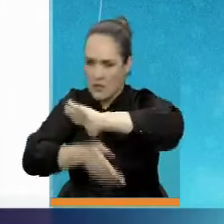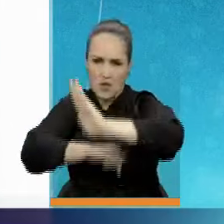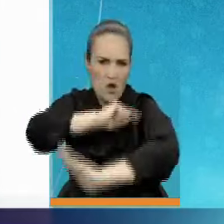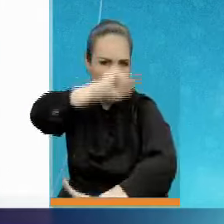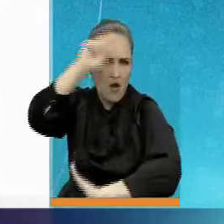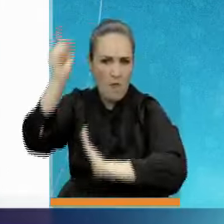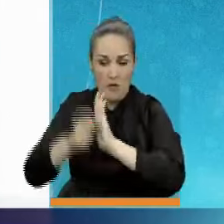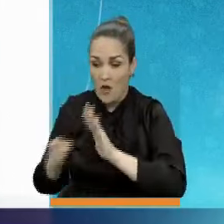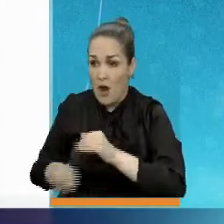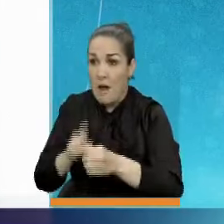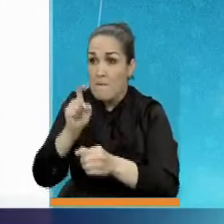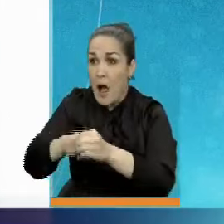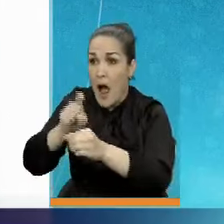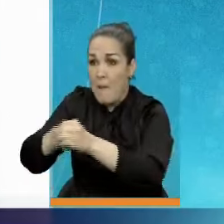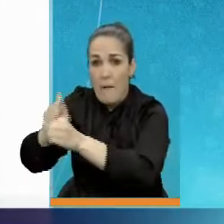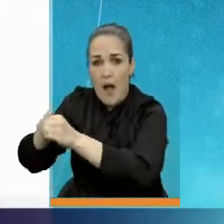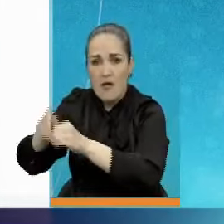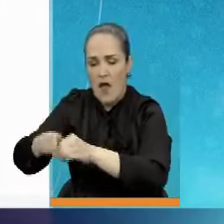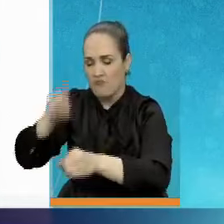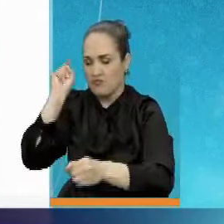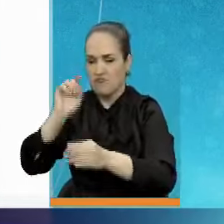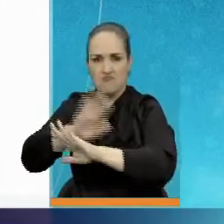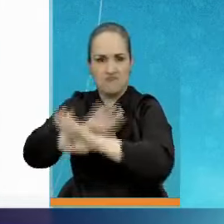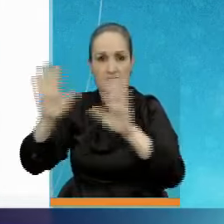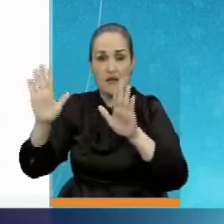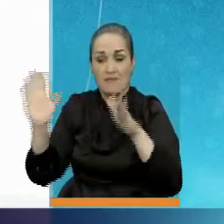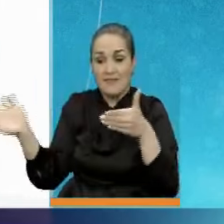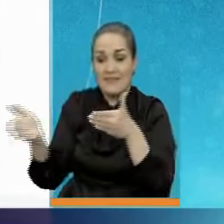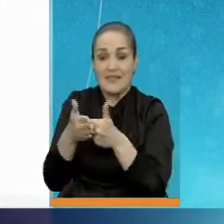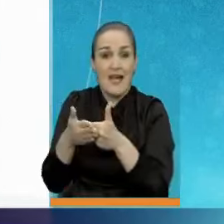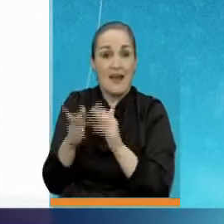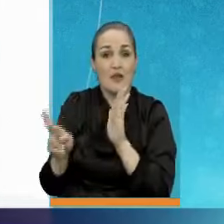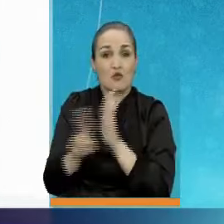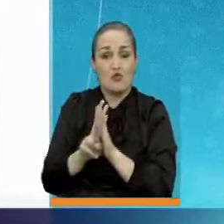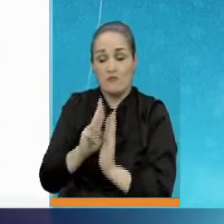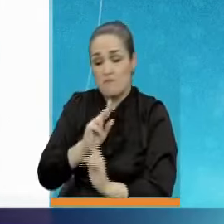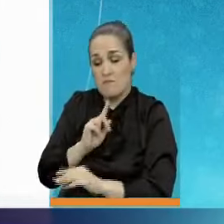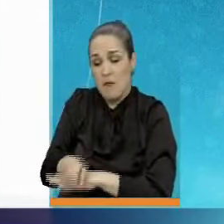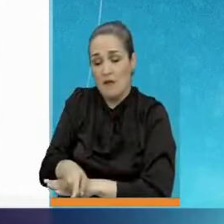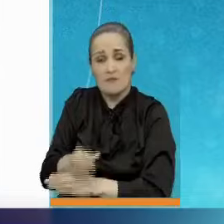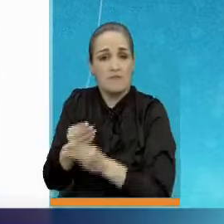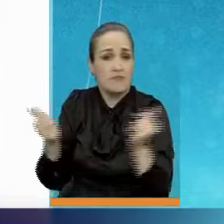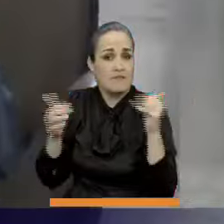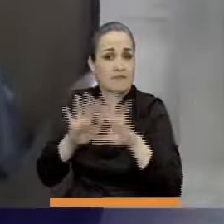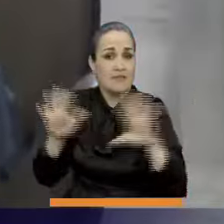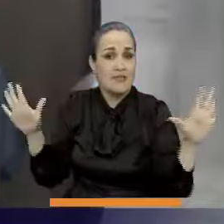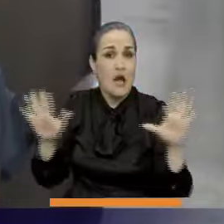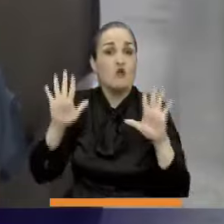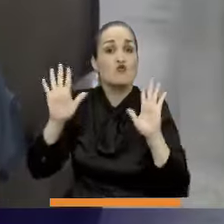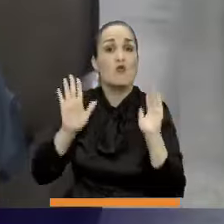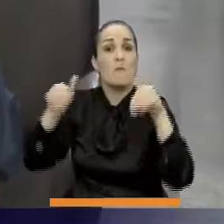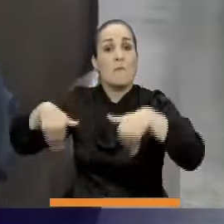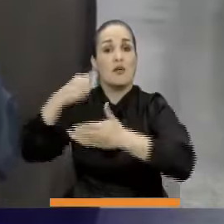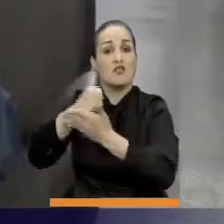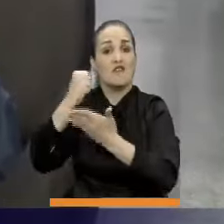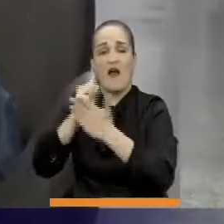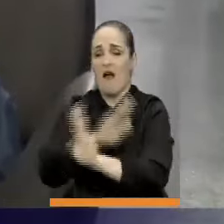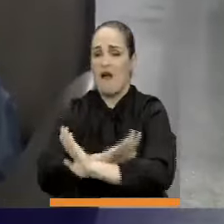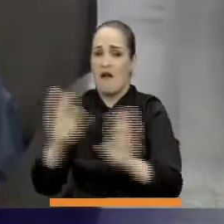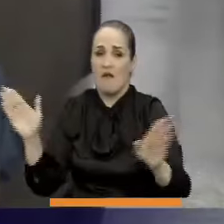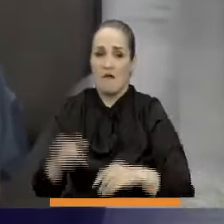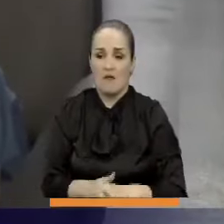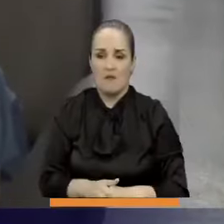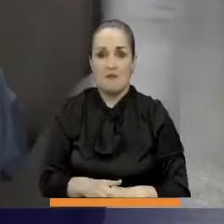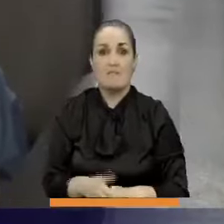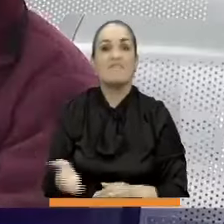todos los registros que tenía la entidad, puesto que con la resolución de cierre pues ya se da la extinción de la persona jurídica, ¿sí? Y con esa decisión el problema